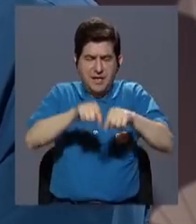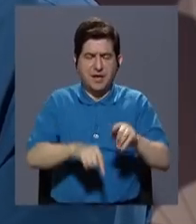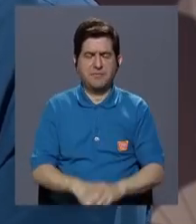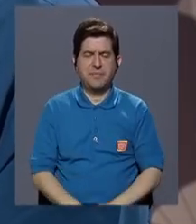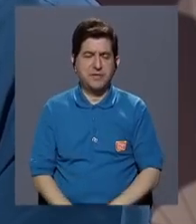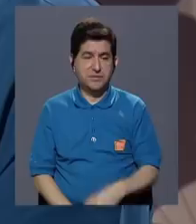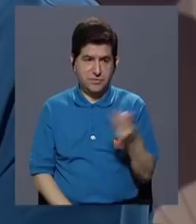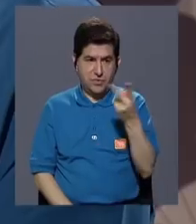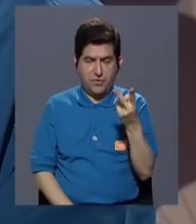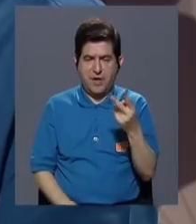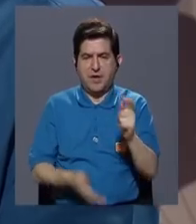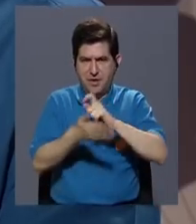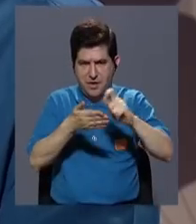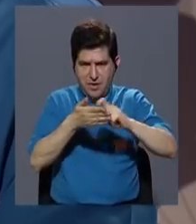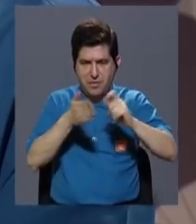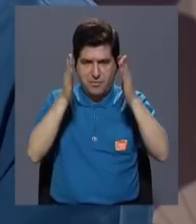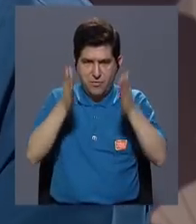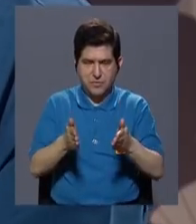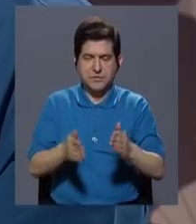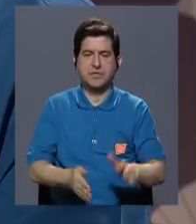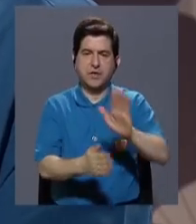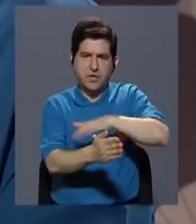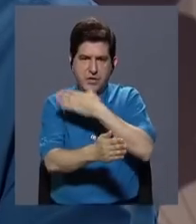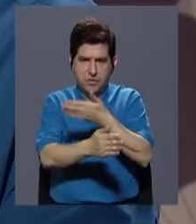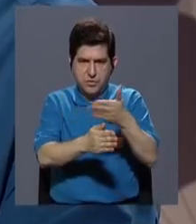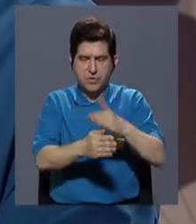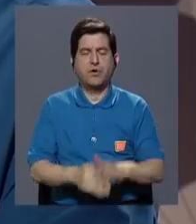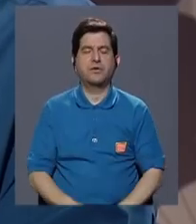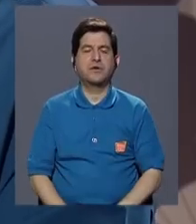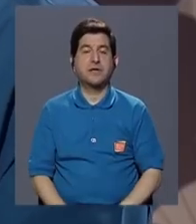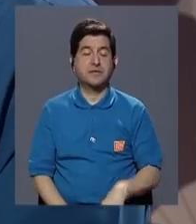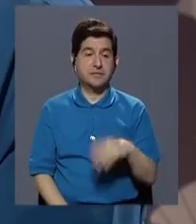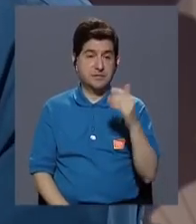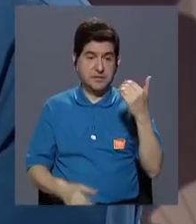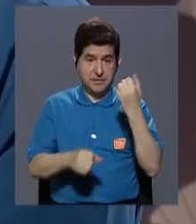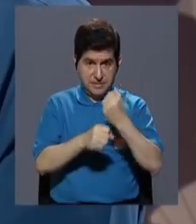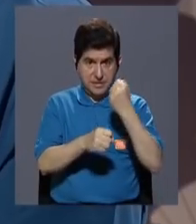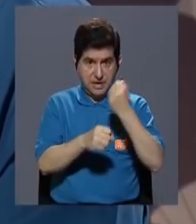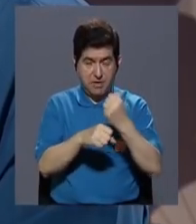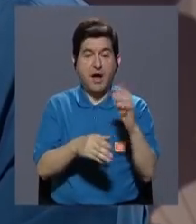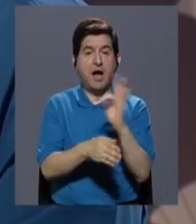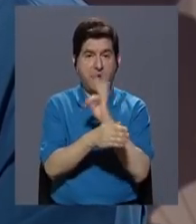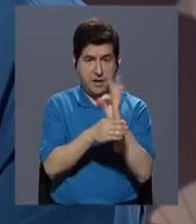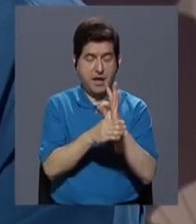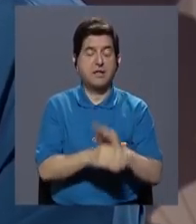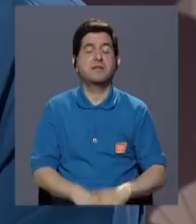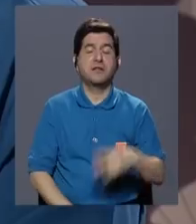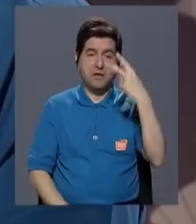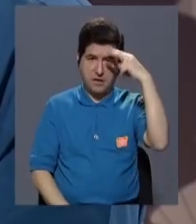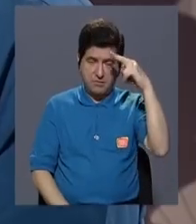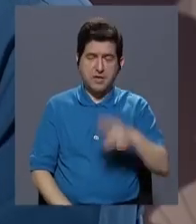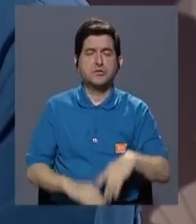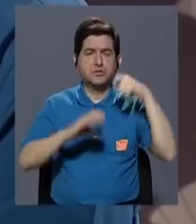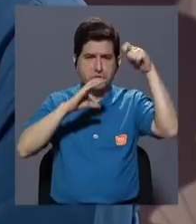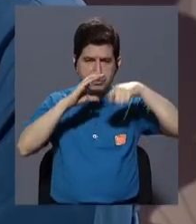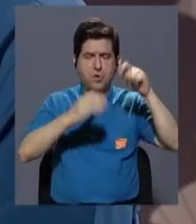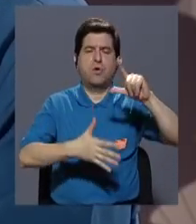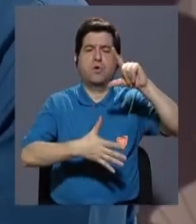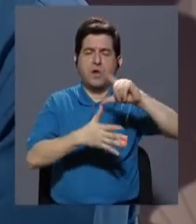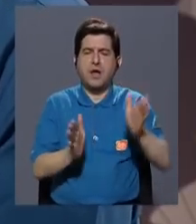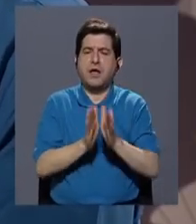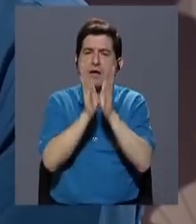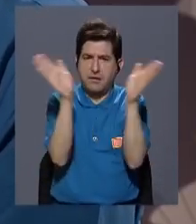son dos compositores y productores musicales que han trabajado mucho en la televisión de allá en cine latinoamericano en general y